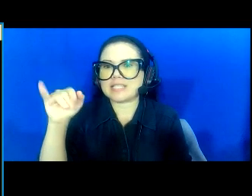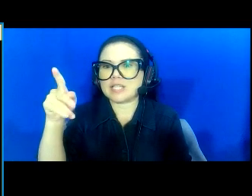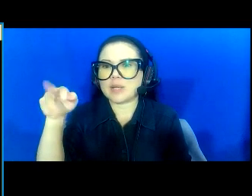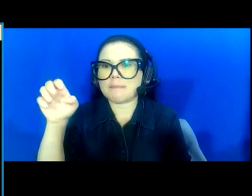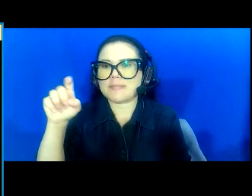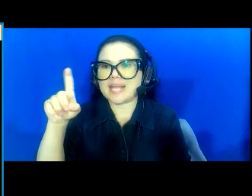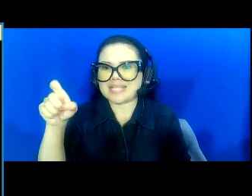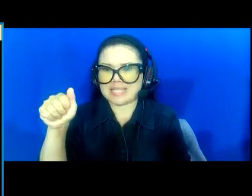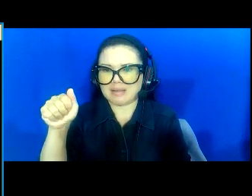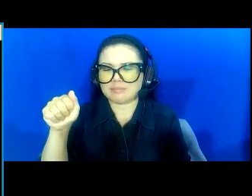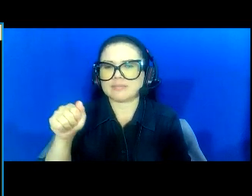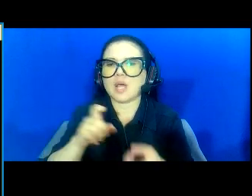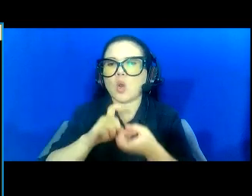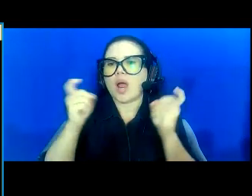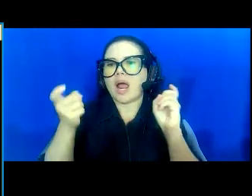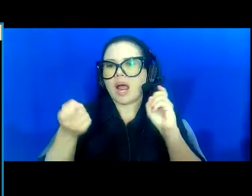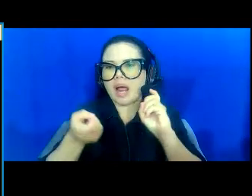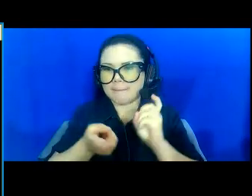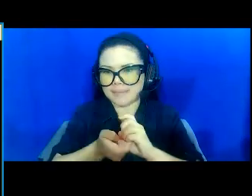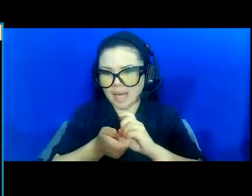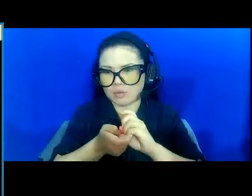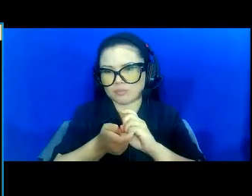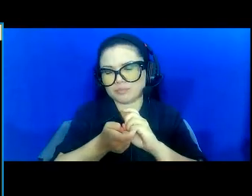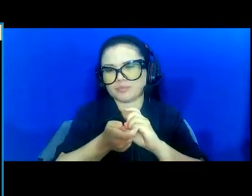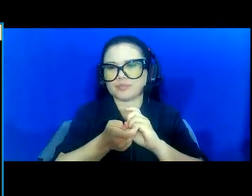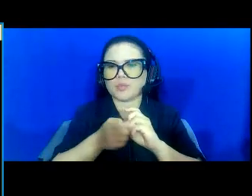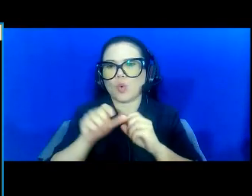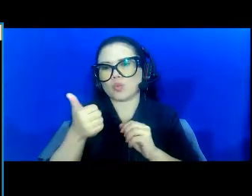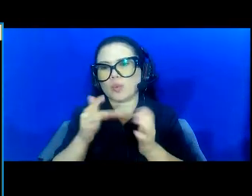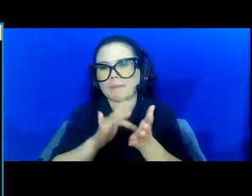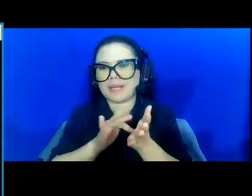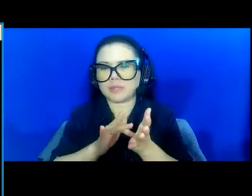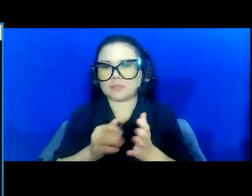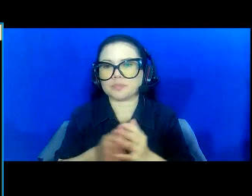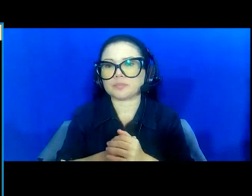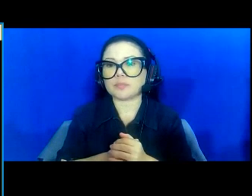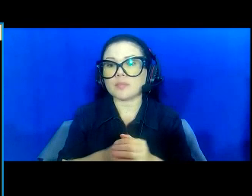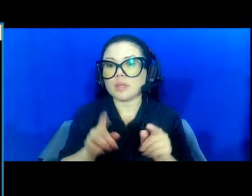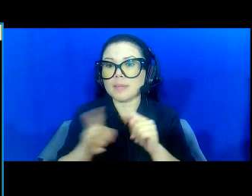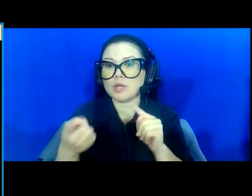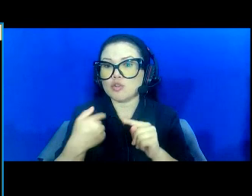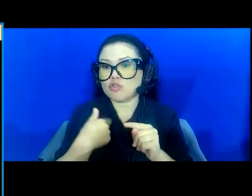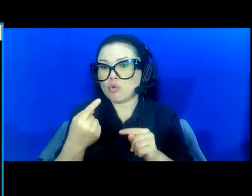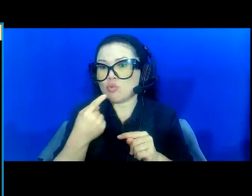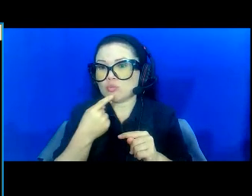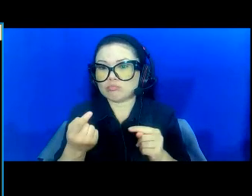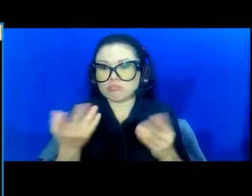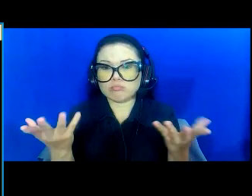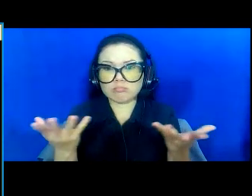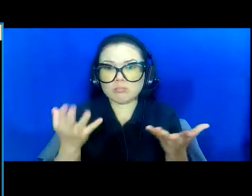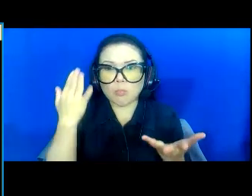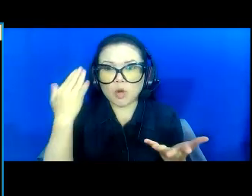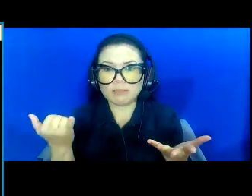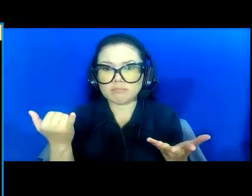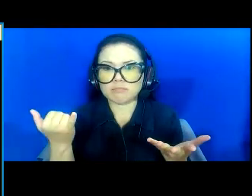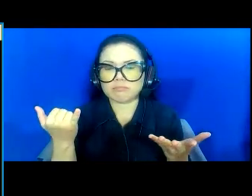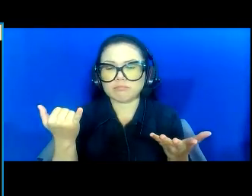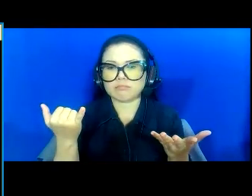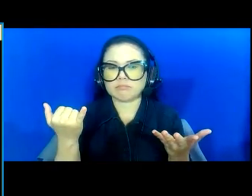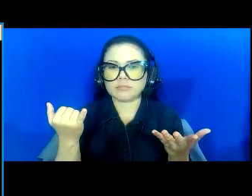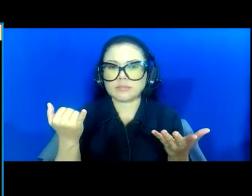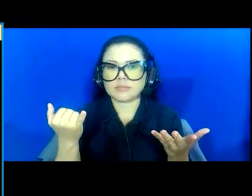moderno a un medicamento de primera generación. O sea que está brutal. Pero lo traigo porque no es algo que no